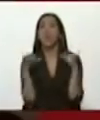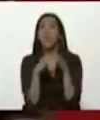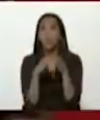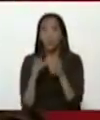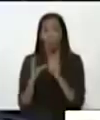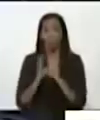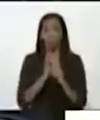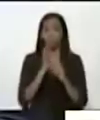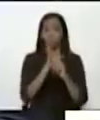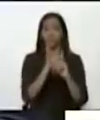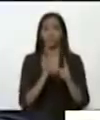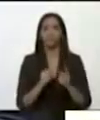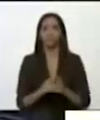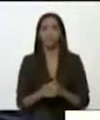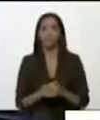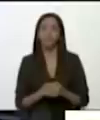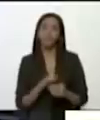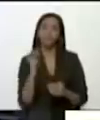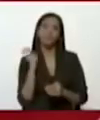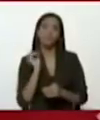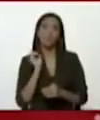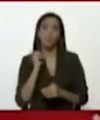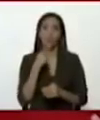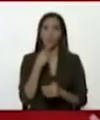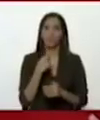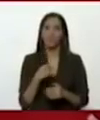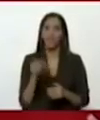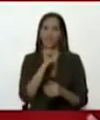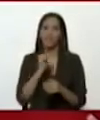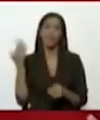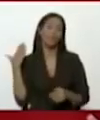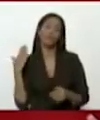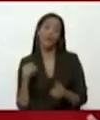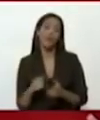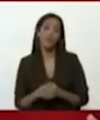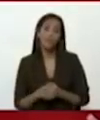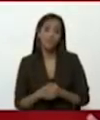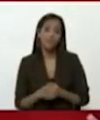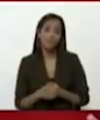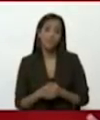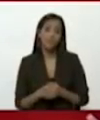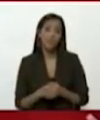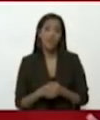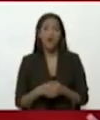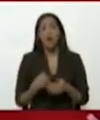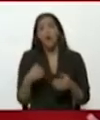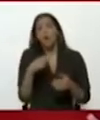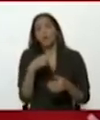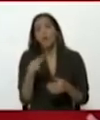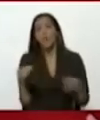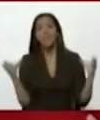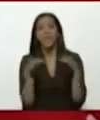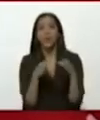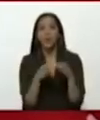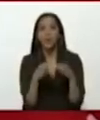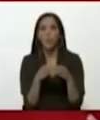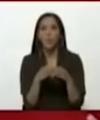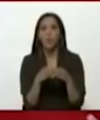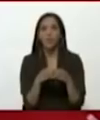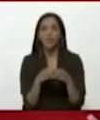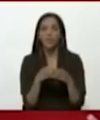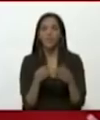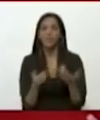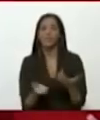cárcel. Y esas cosas. O lo que te decía la semana pasada, o no es del grupo que estaba en el otro